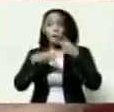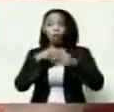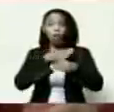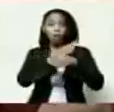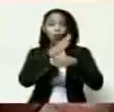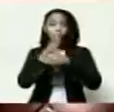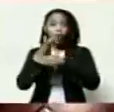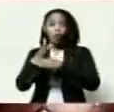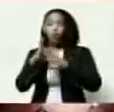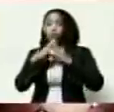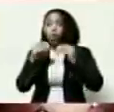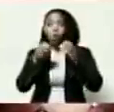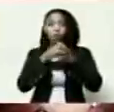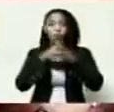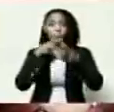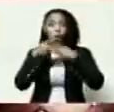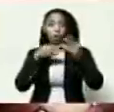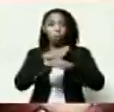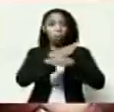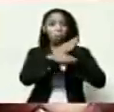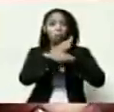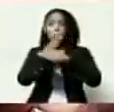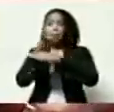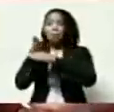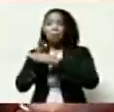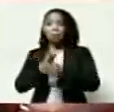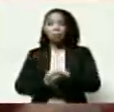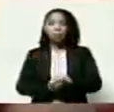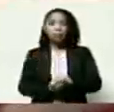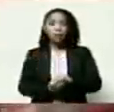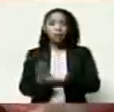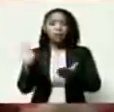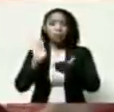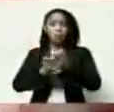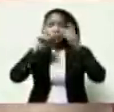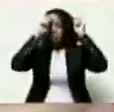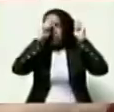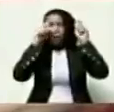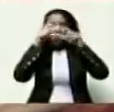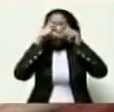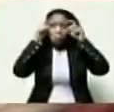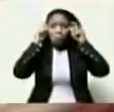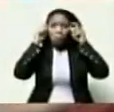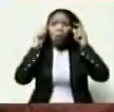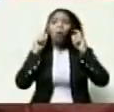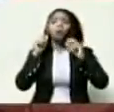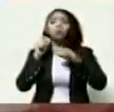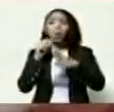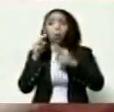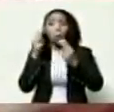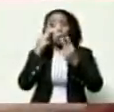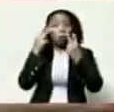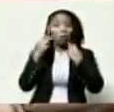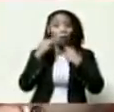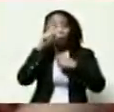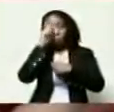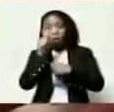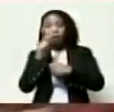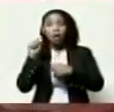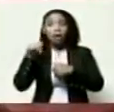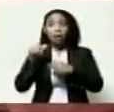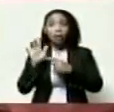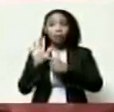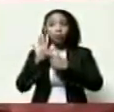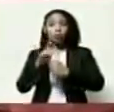Iban los de todos los partidos. Se ponían su gorrita, sus lentes oscuros para que no lo conocieran. Mira, aquí está, se levantaban el